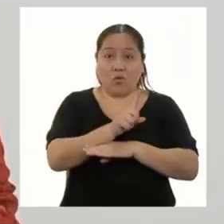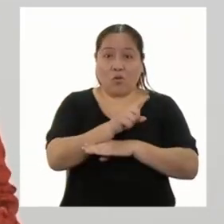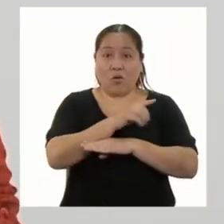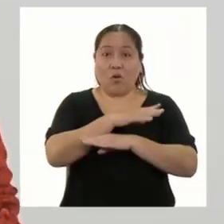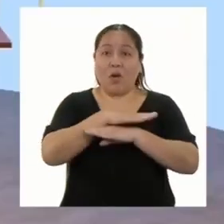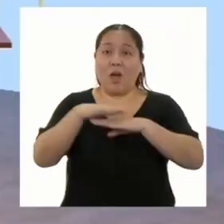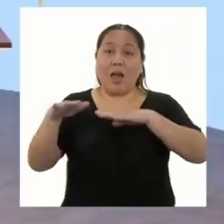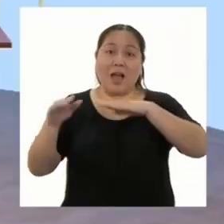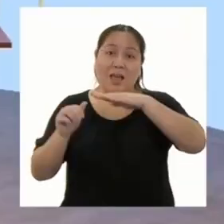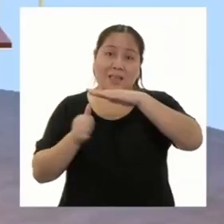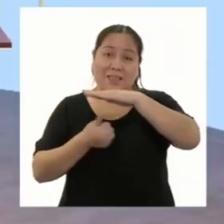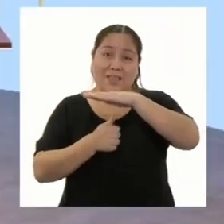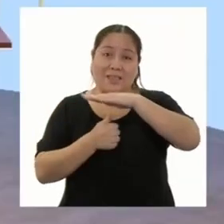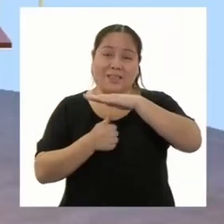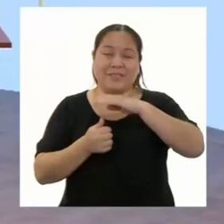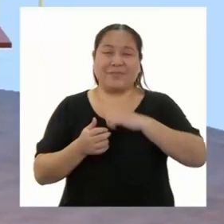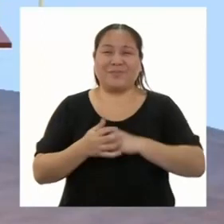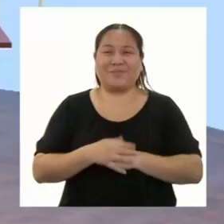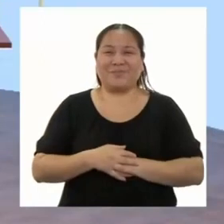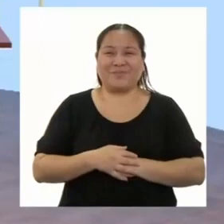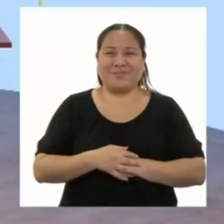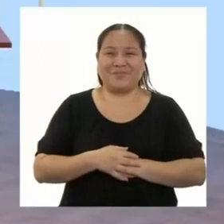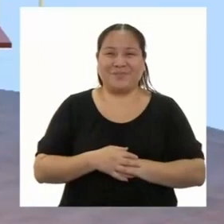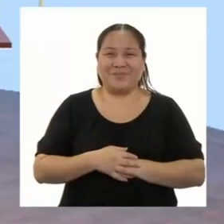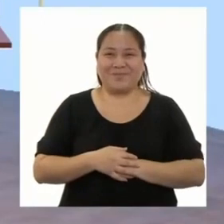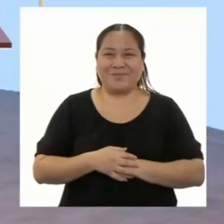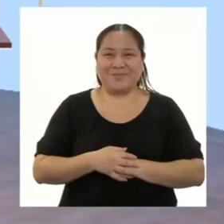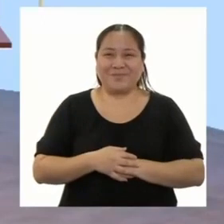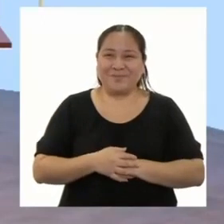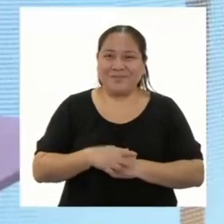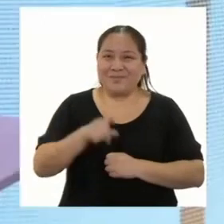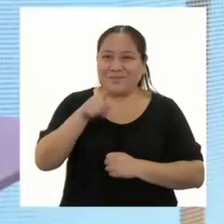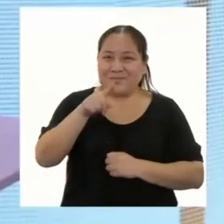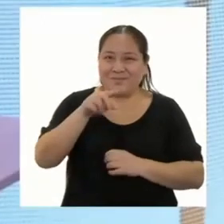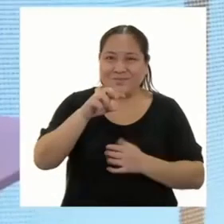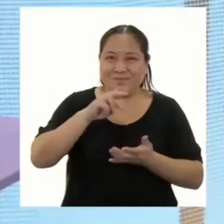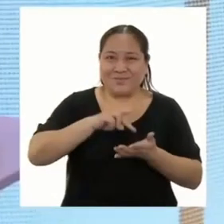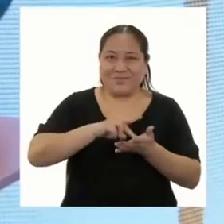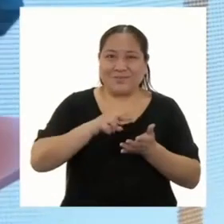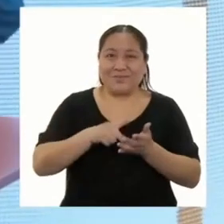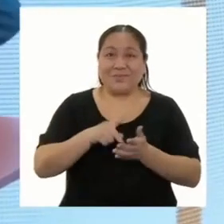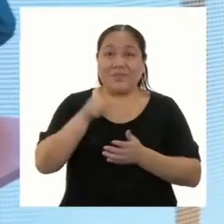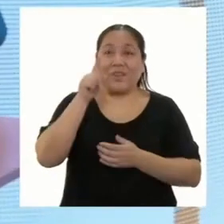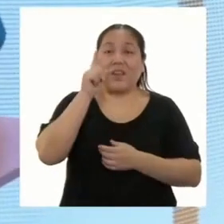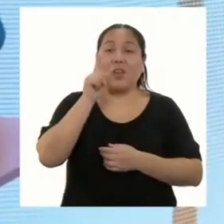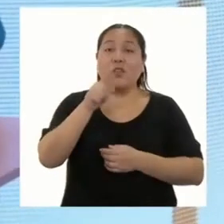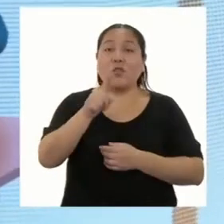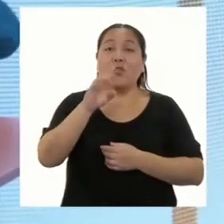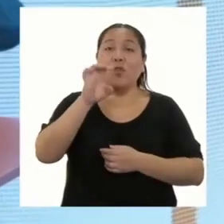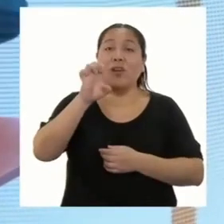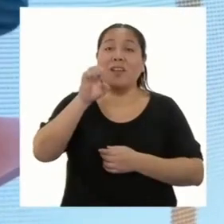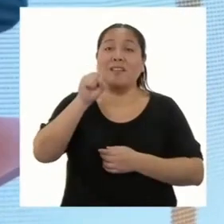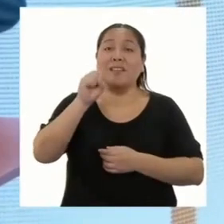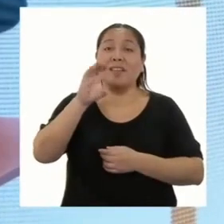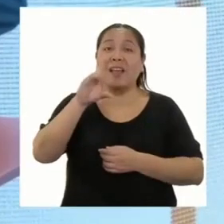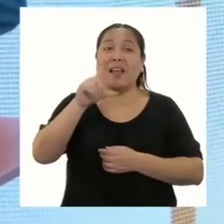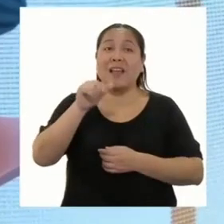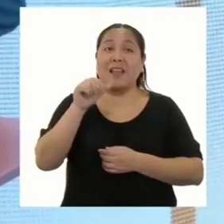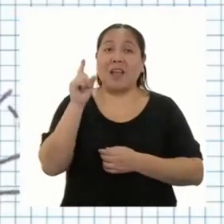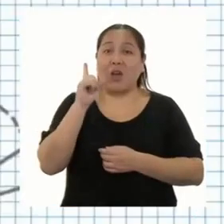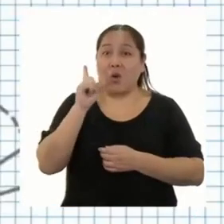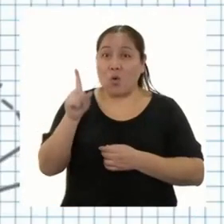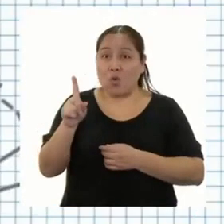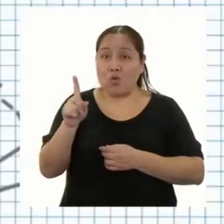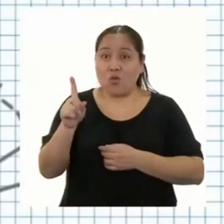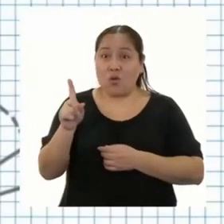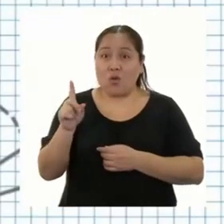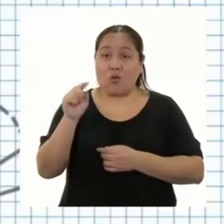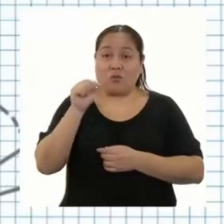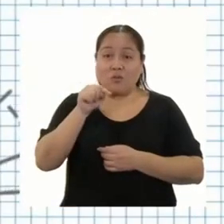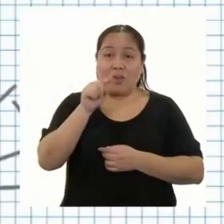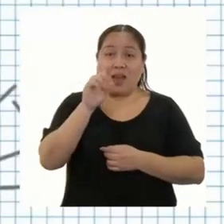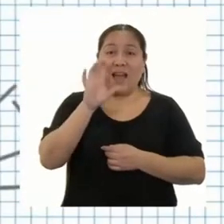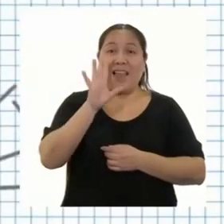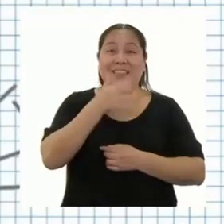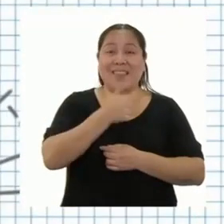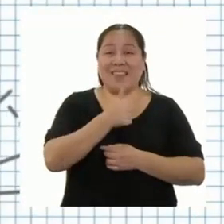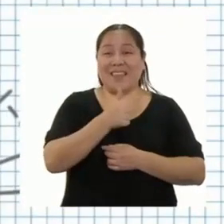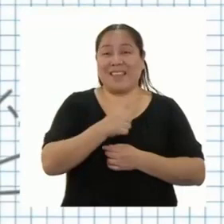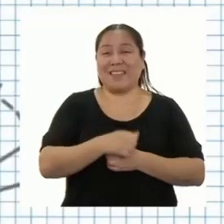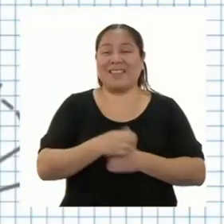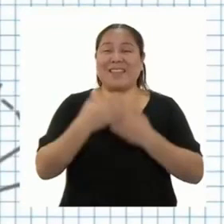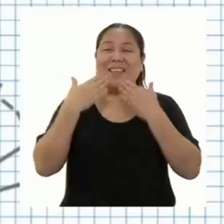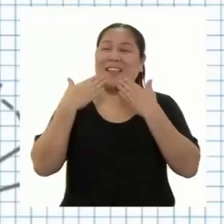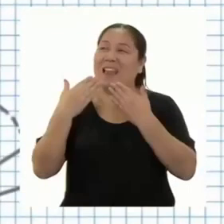10. Ahí lo tienes, Josué Kefren. Tu escala es de 1 a 10. Muchas